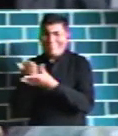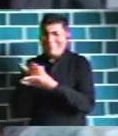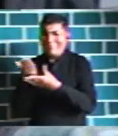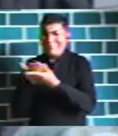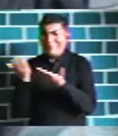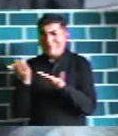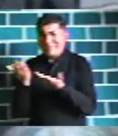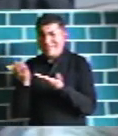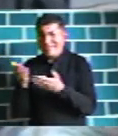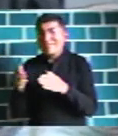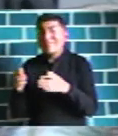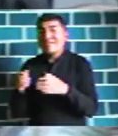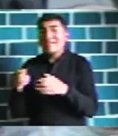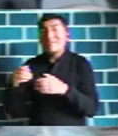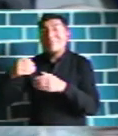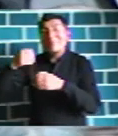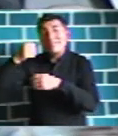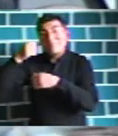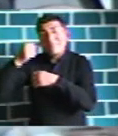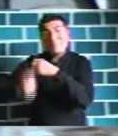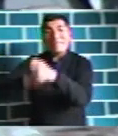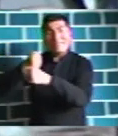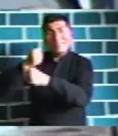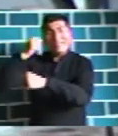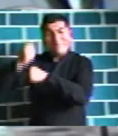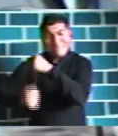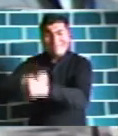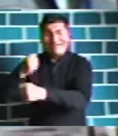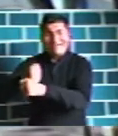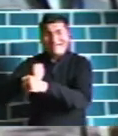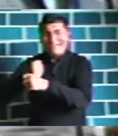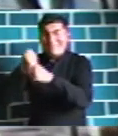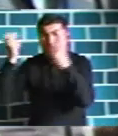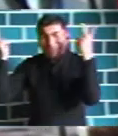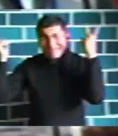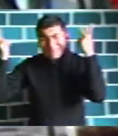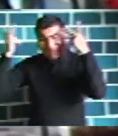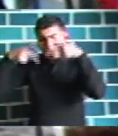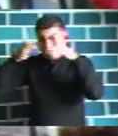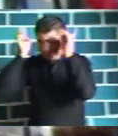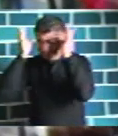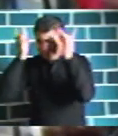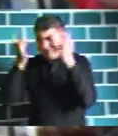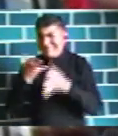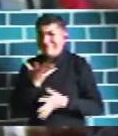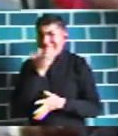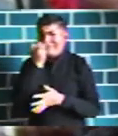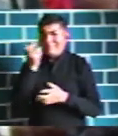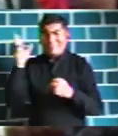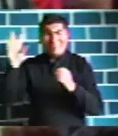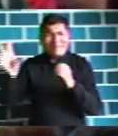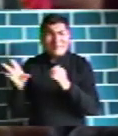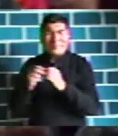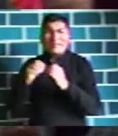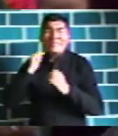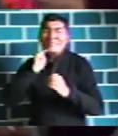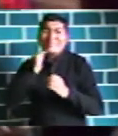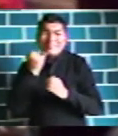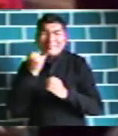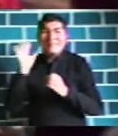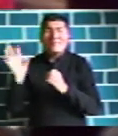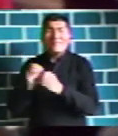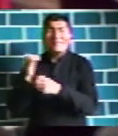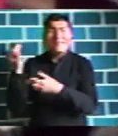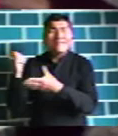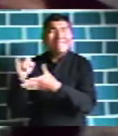y conforme van pasando los años más enojados estamos más celosos somos más